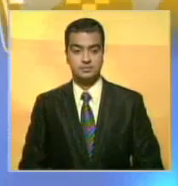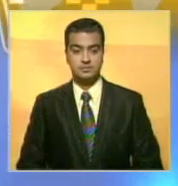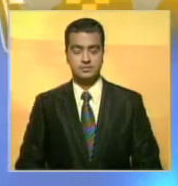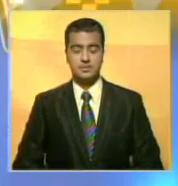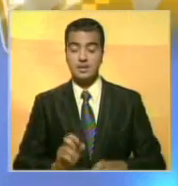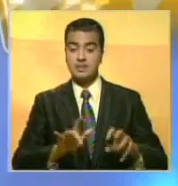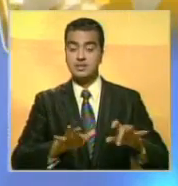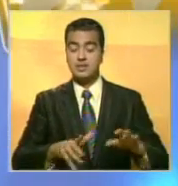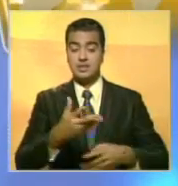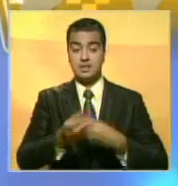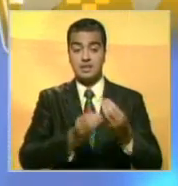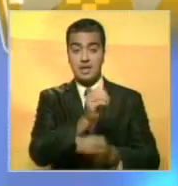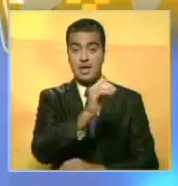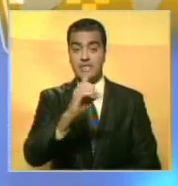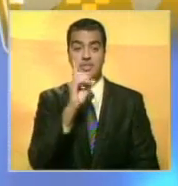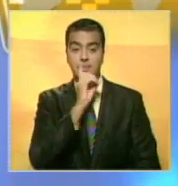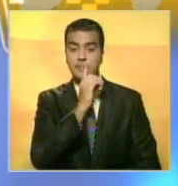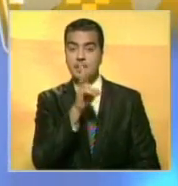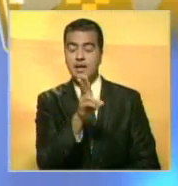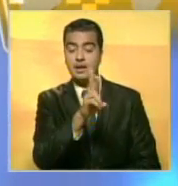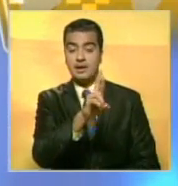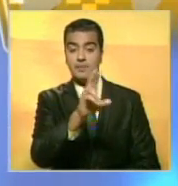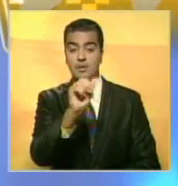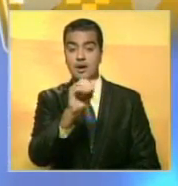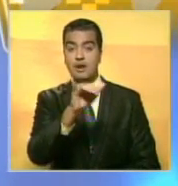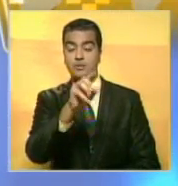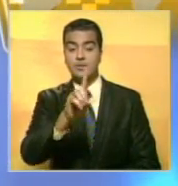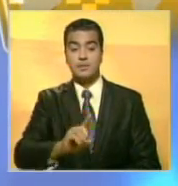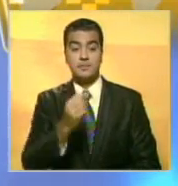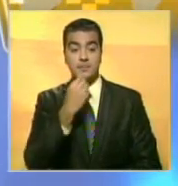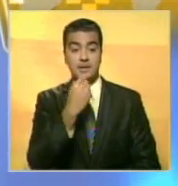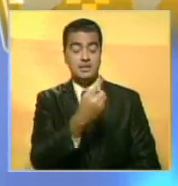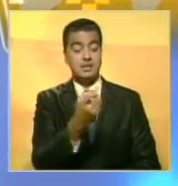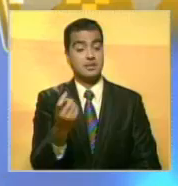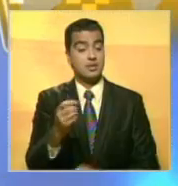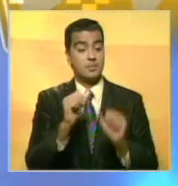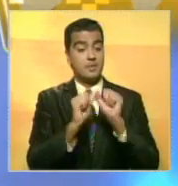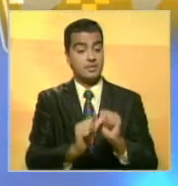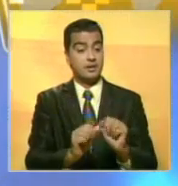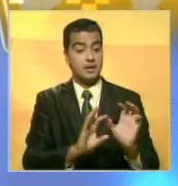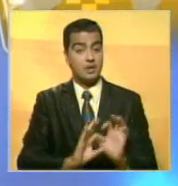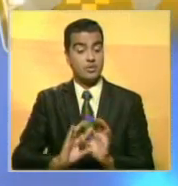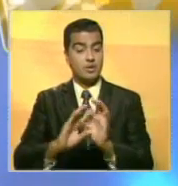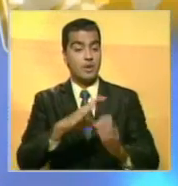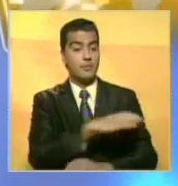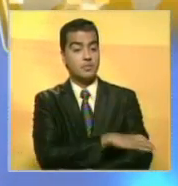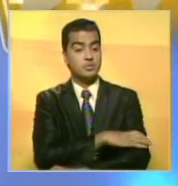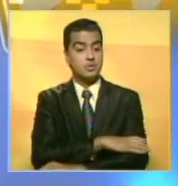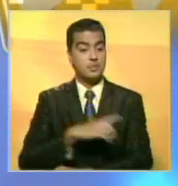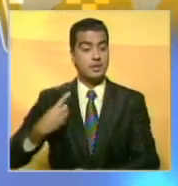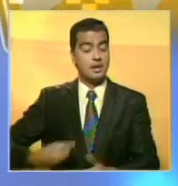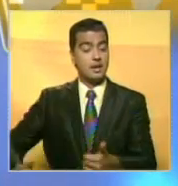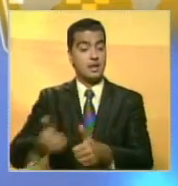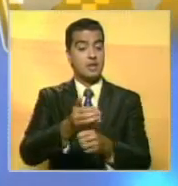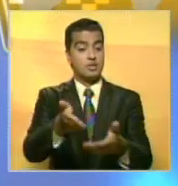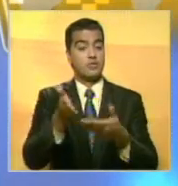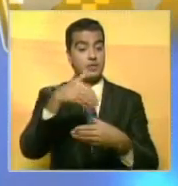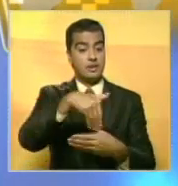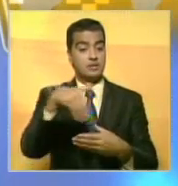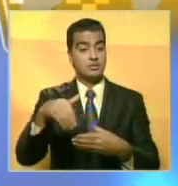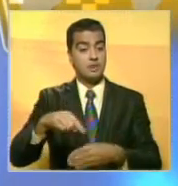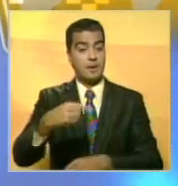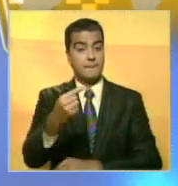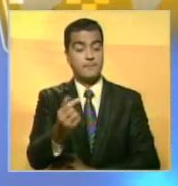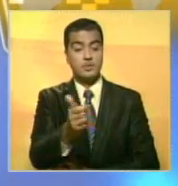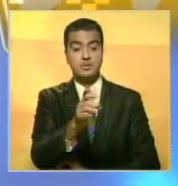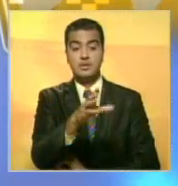el secretario general de acción democrática Henry Ramos alub dijo que es necesario mantener la unidad opositora para obtener el triunfo en las elecciones del